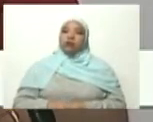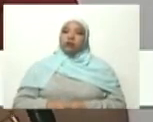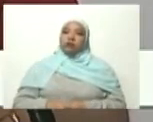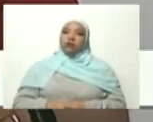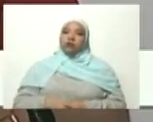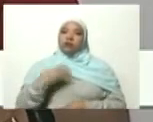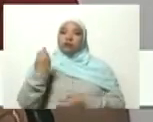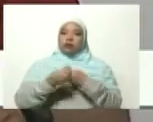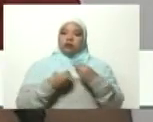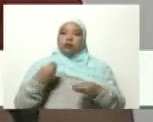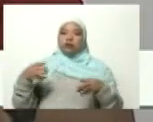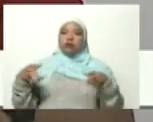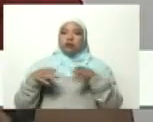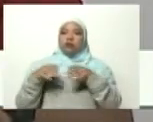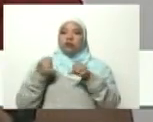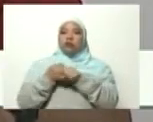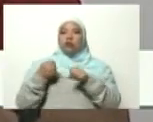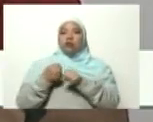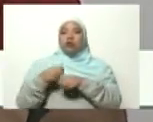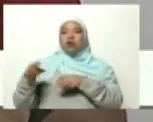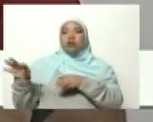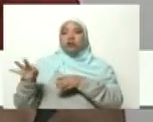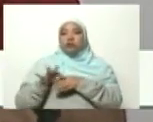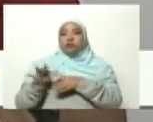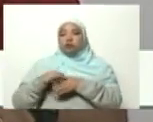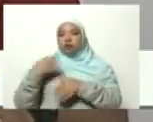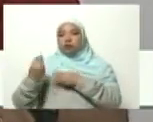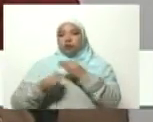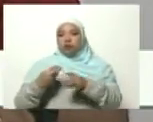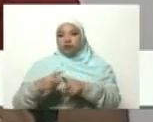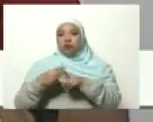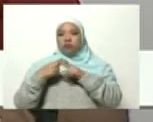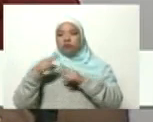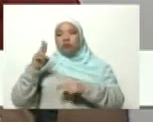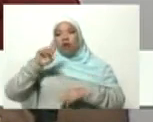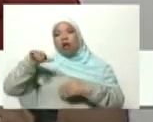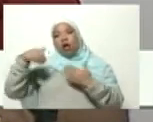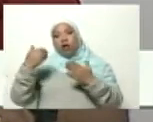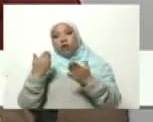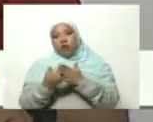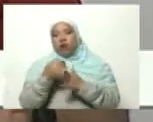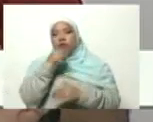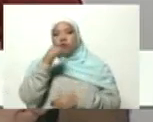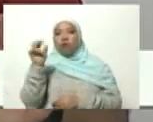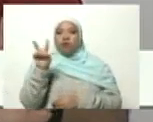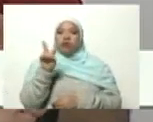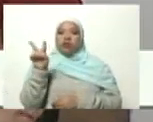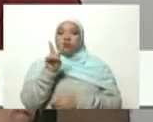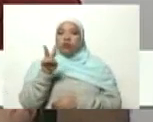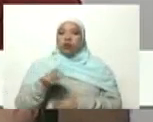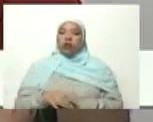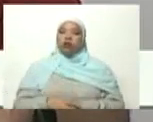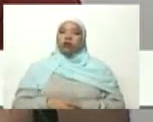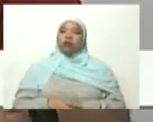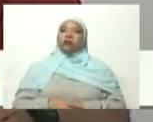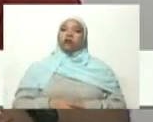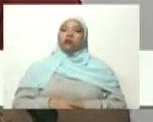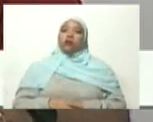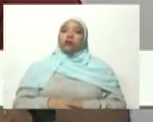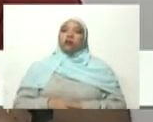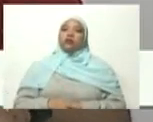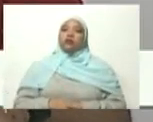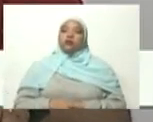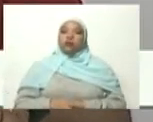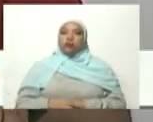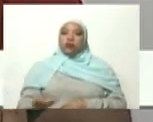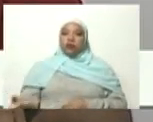un foro para la discusión, y Venezuela es sede. Venezuela se convierte en estos días, bueno, en el